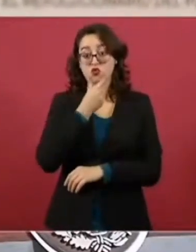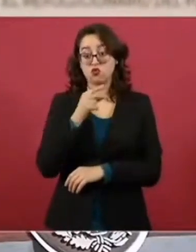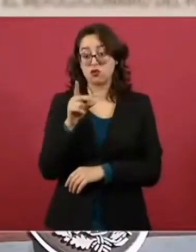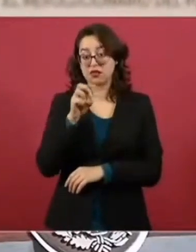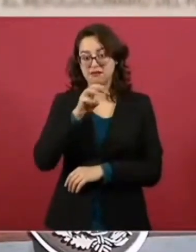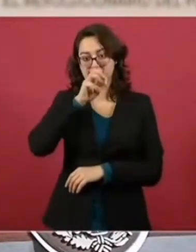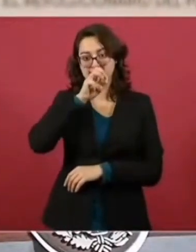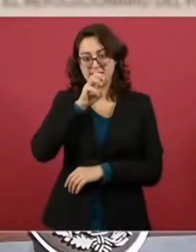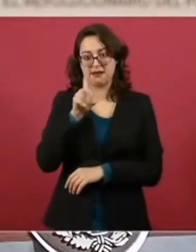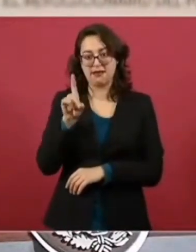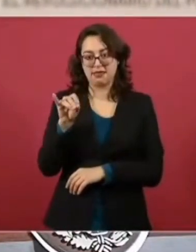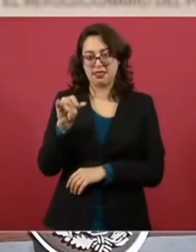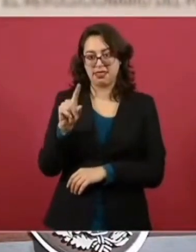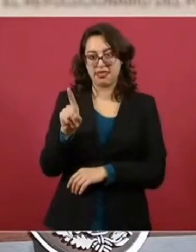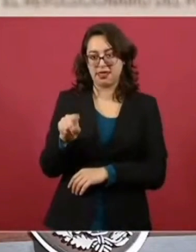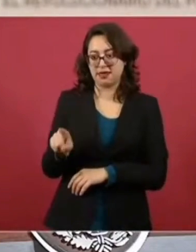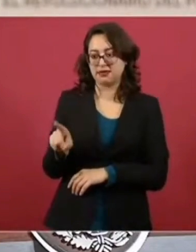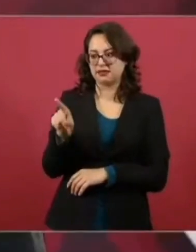se publicó